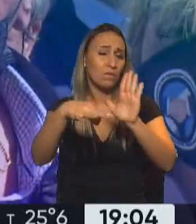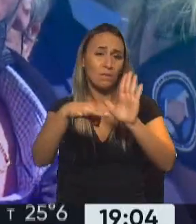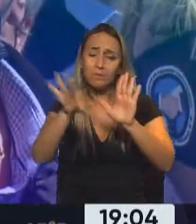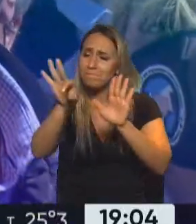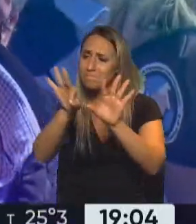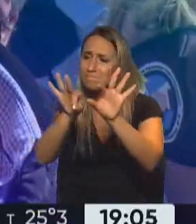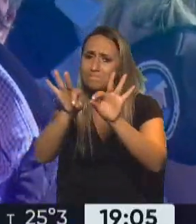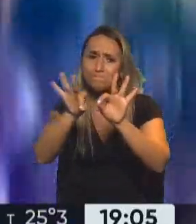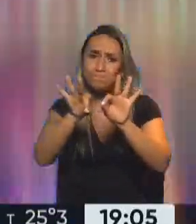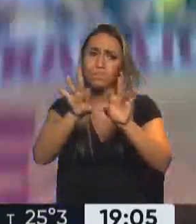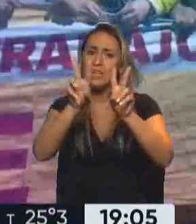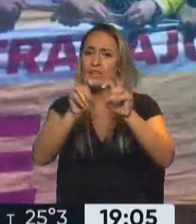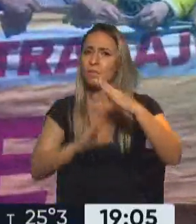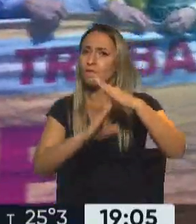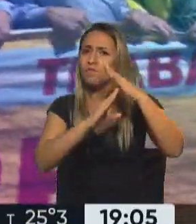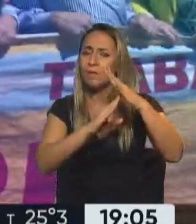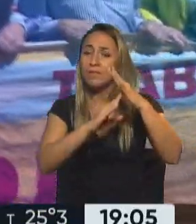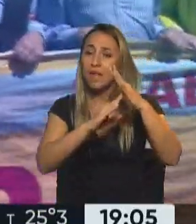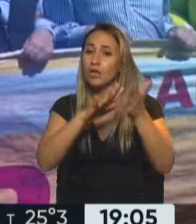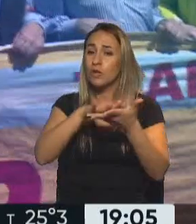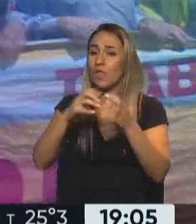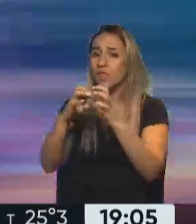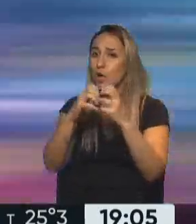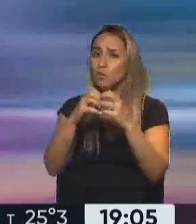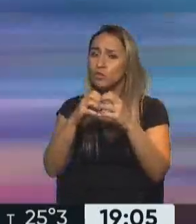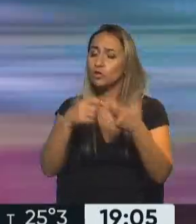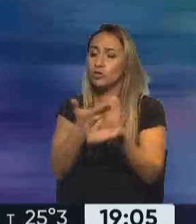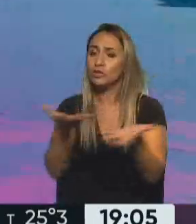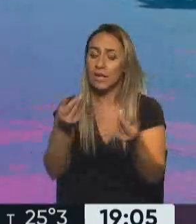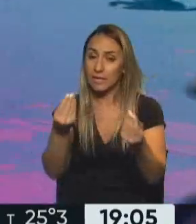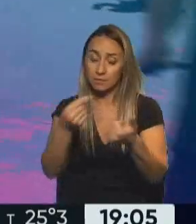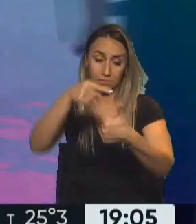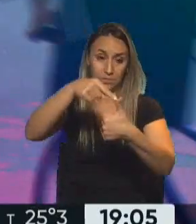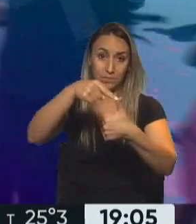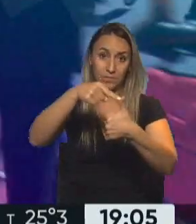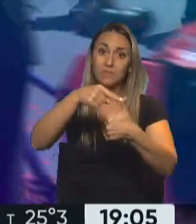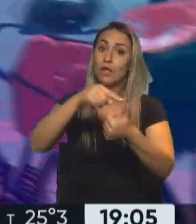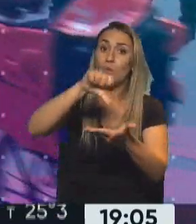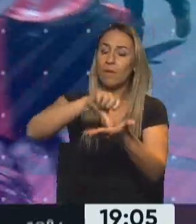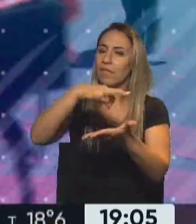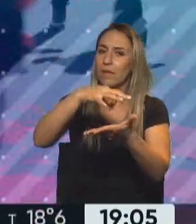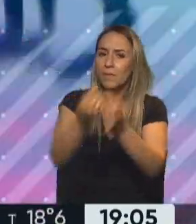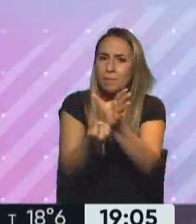discusión social de lo que viene, que son un país que genere empleo.